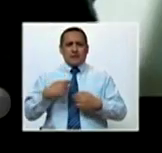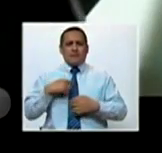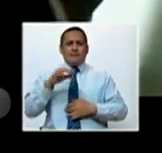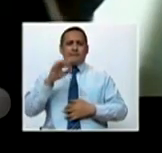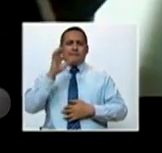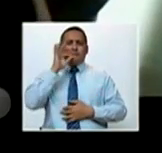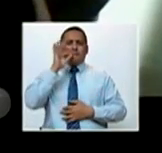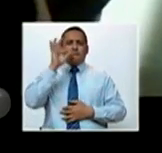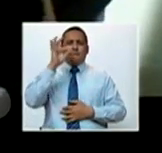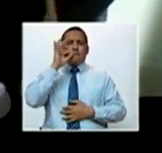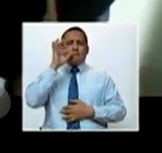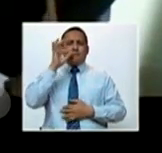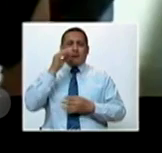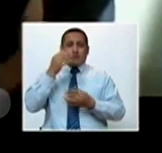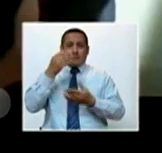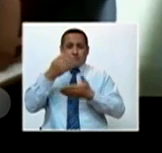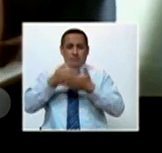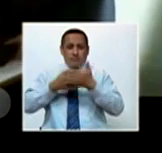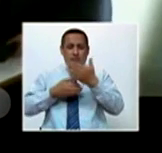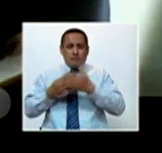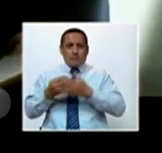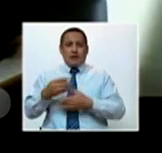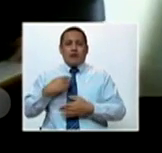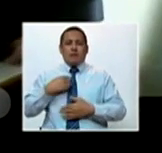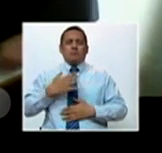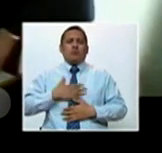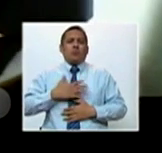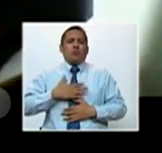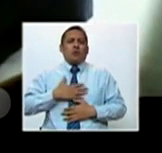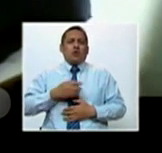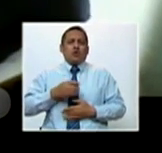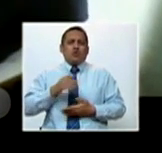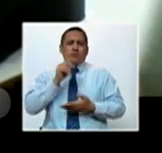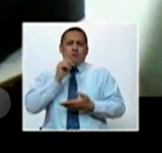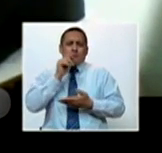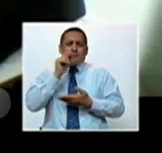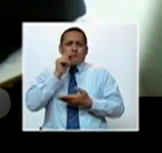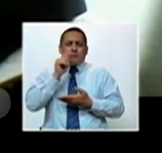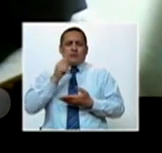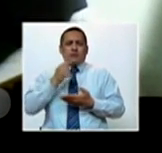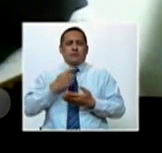posesión de marihuana que señalaba ser para su consumo,